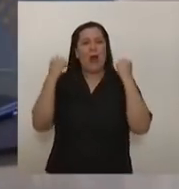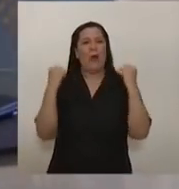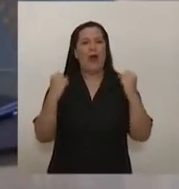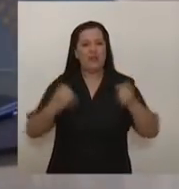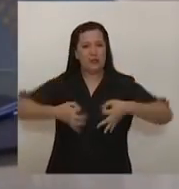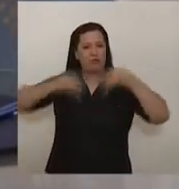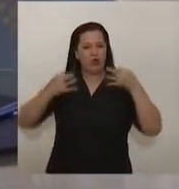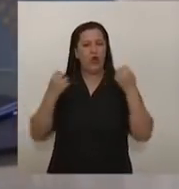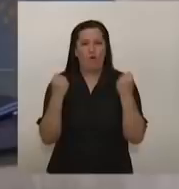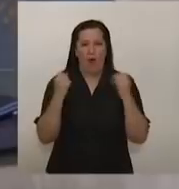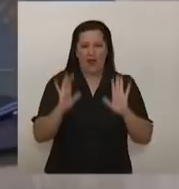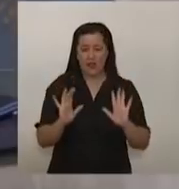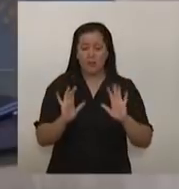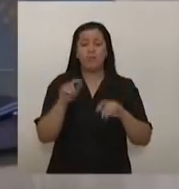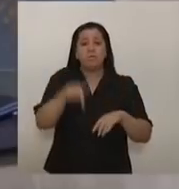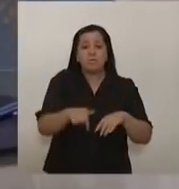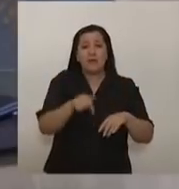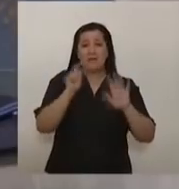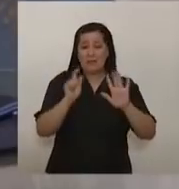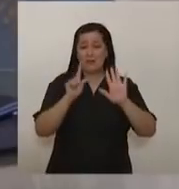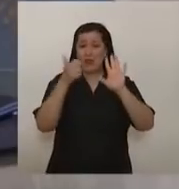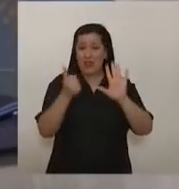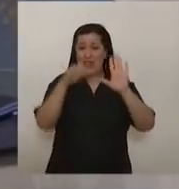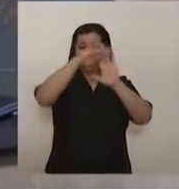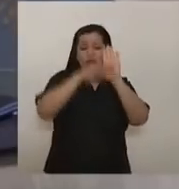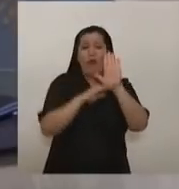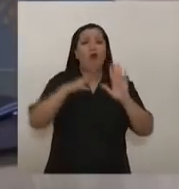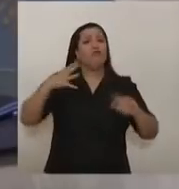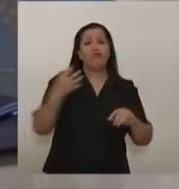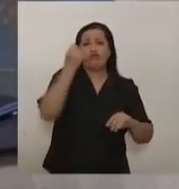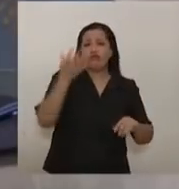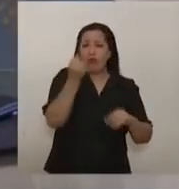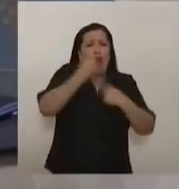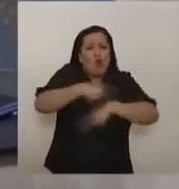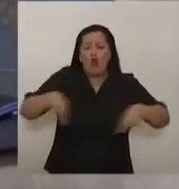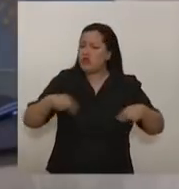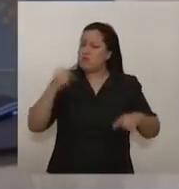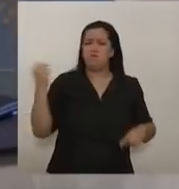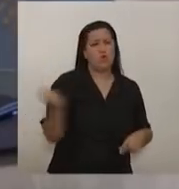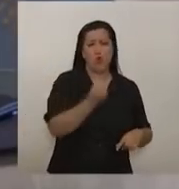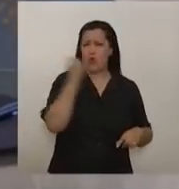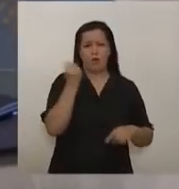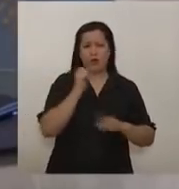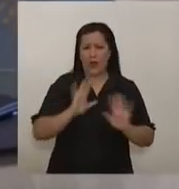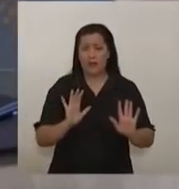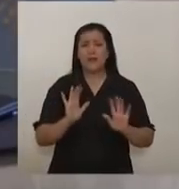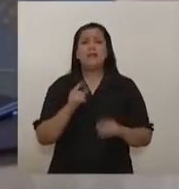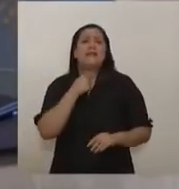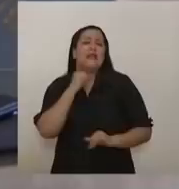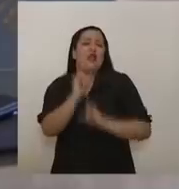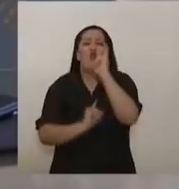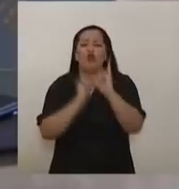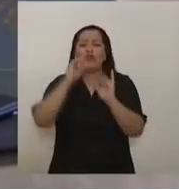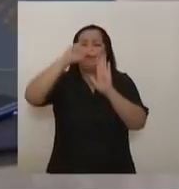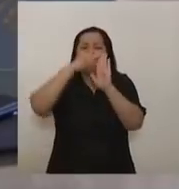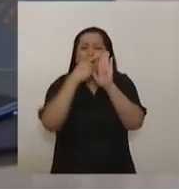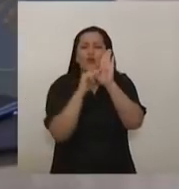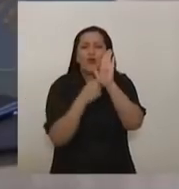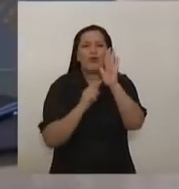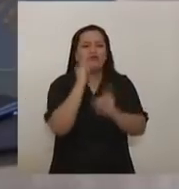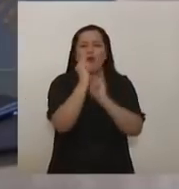sólidas. En todos estos ejes hemos logrado avances muy importantes. Quiero repasarlos en